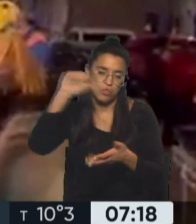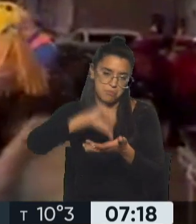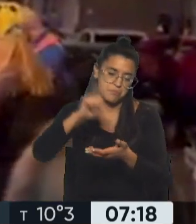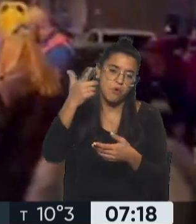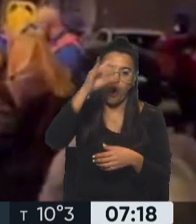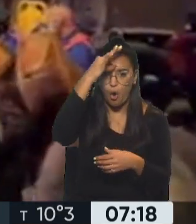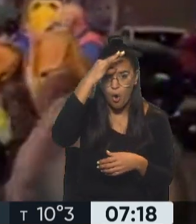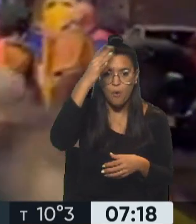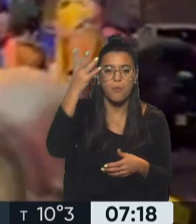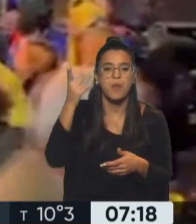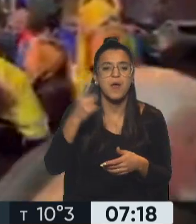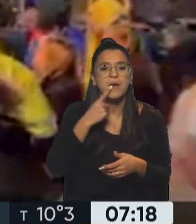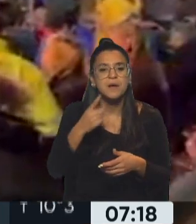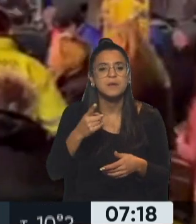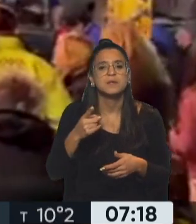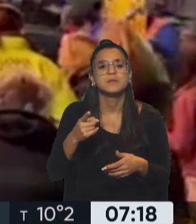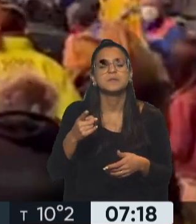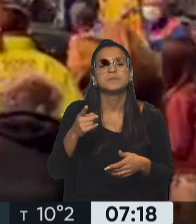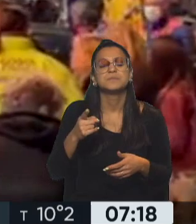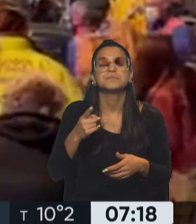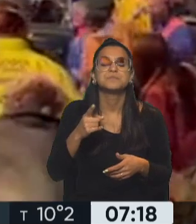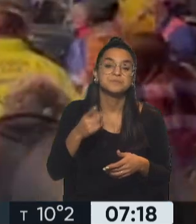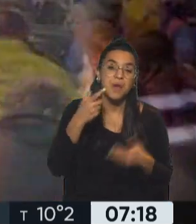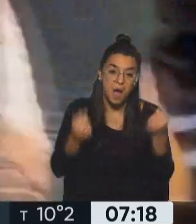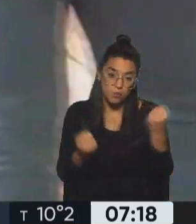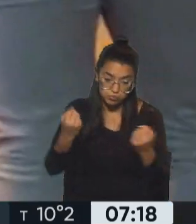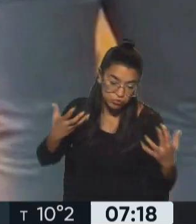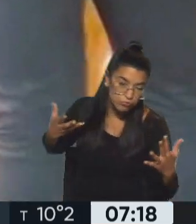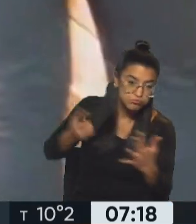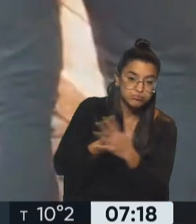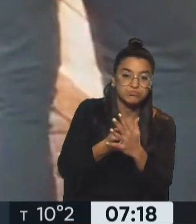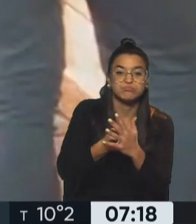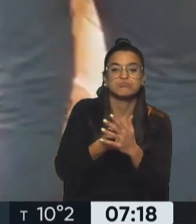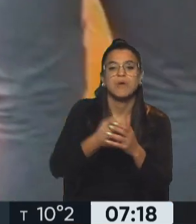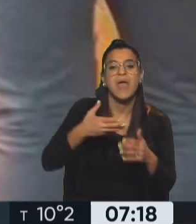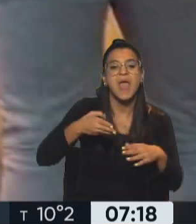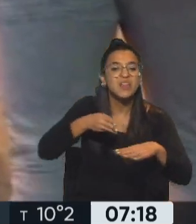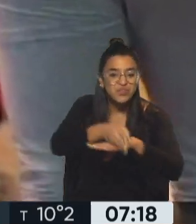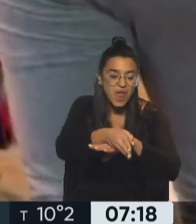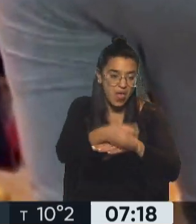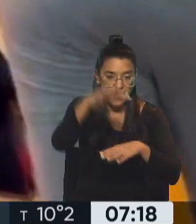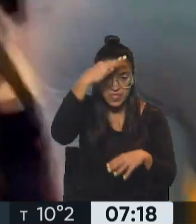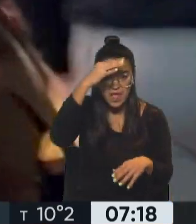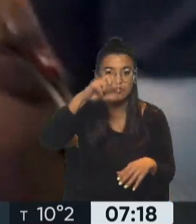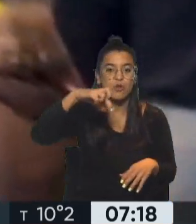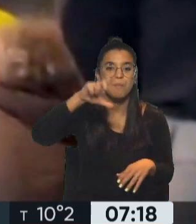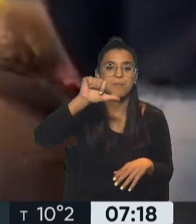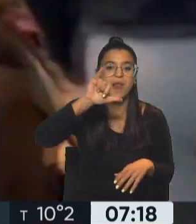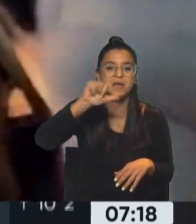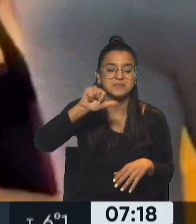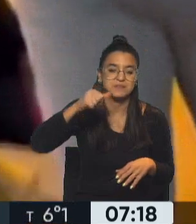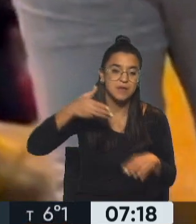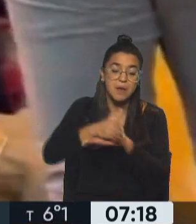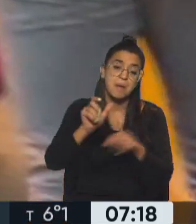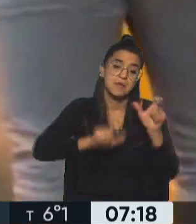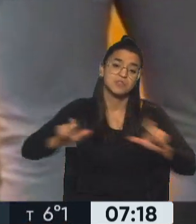La realidad marca que un auto se incrustó en la entrada justamente del Teatro Plaza de Godoy Cruz cuando la gente